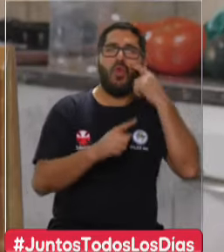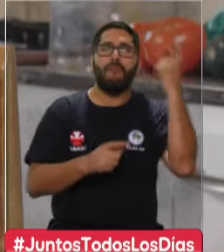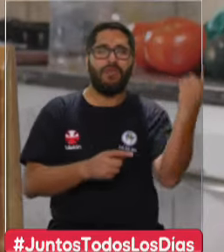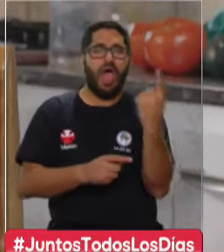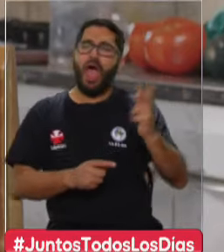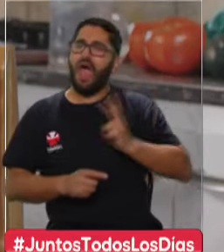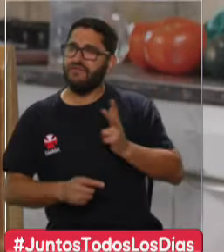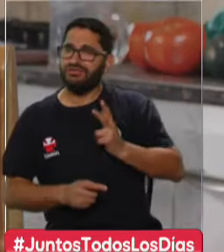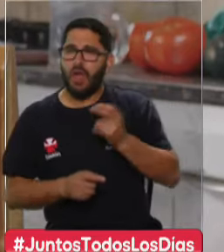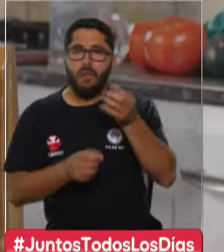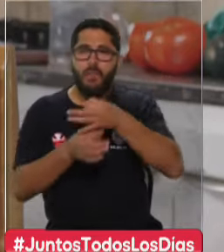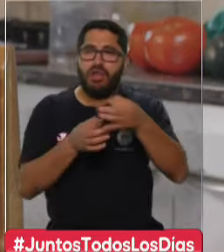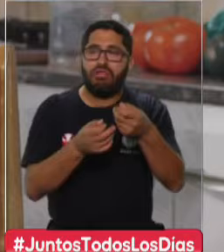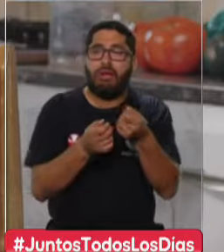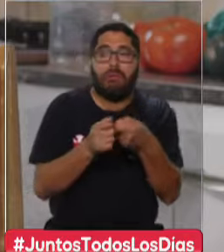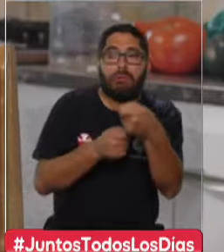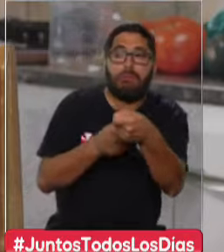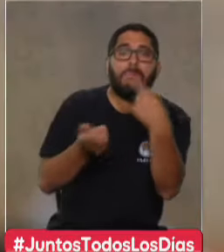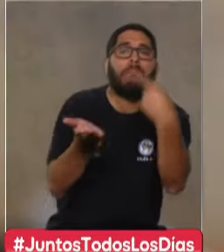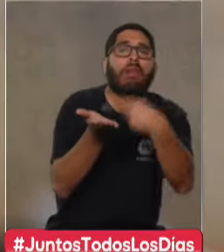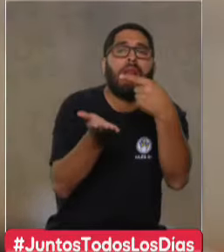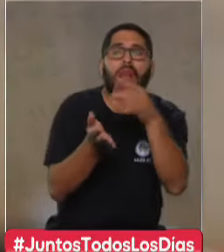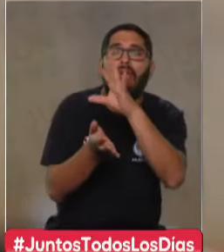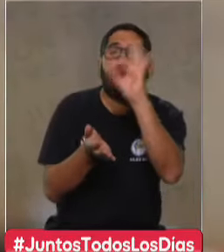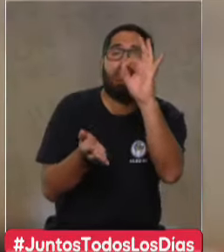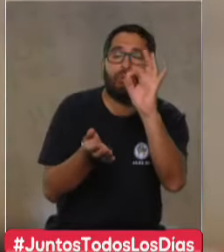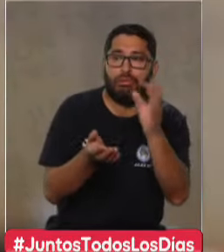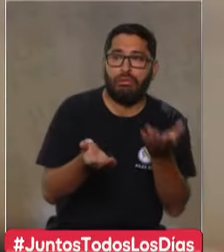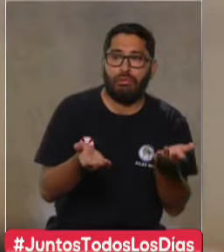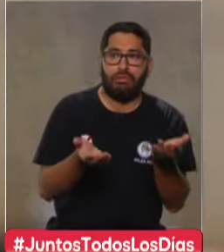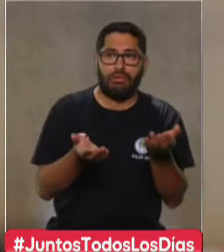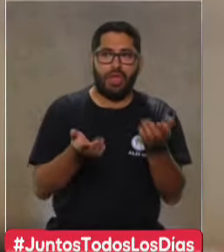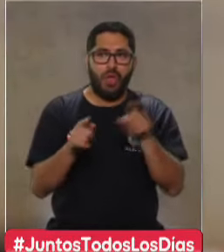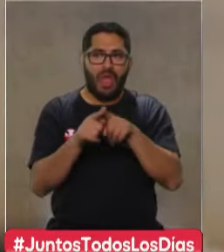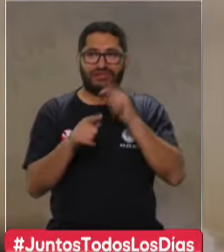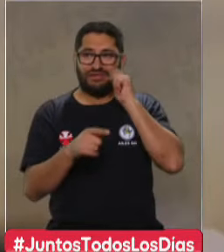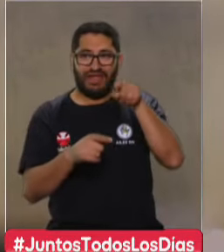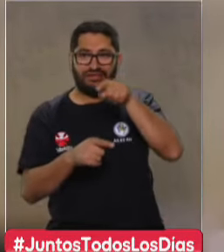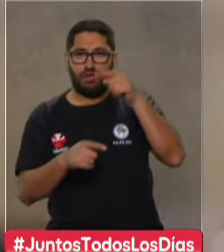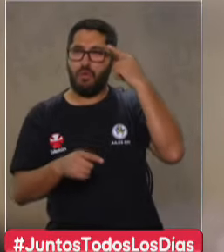como 1.500 pesos y te dijo que a una vez nosotros le habíamos llevado almuerzo a su casa.